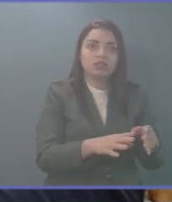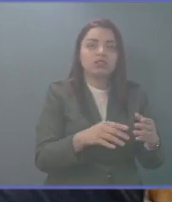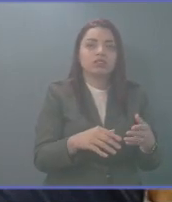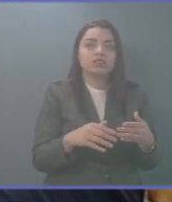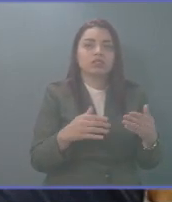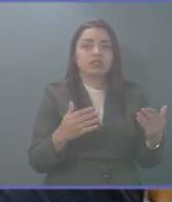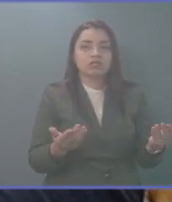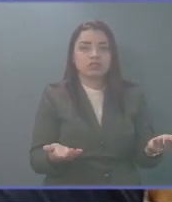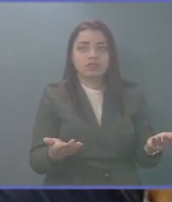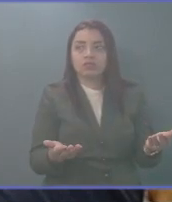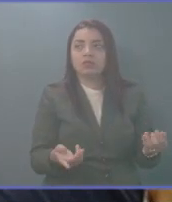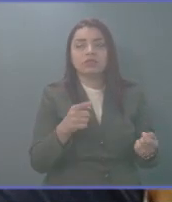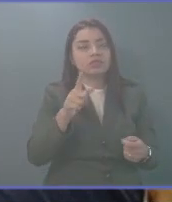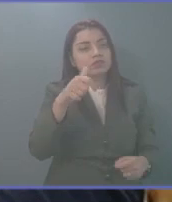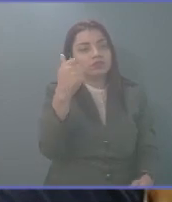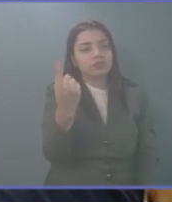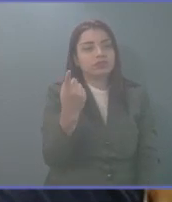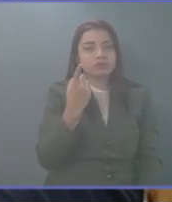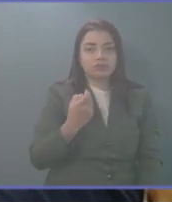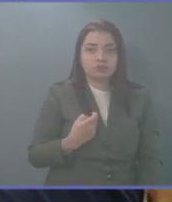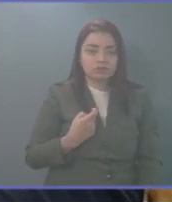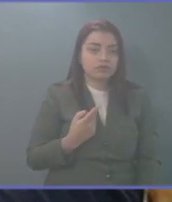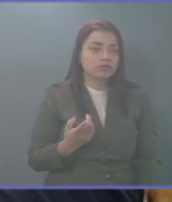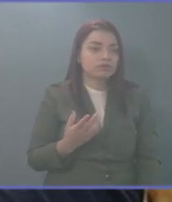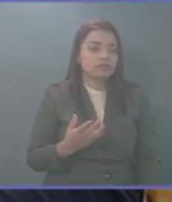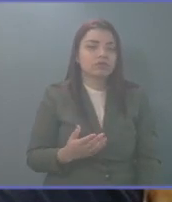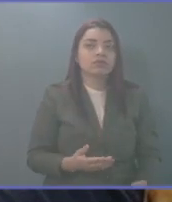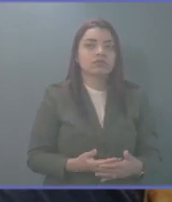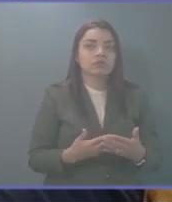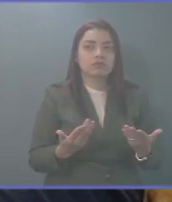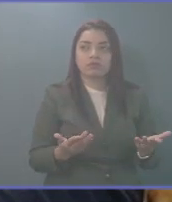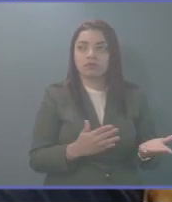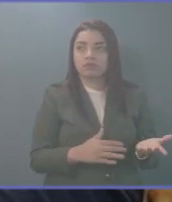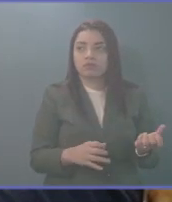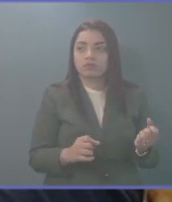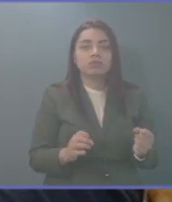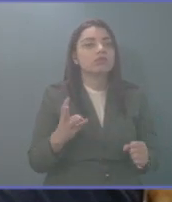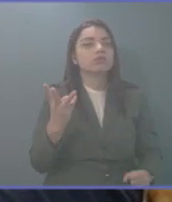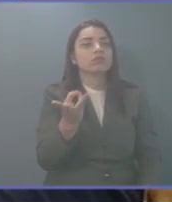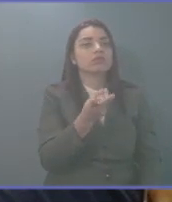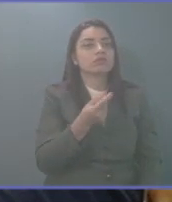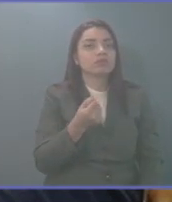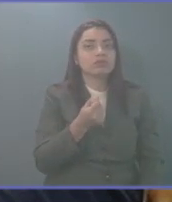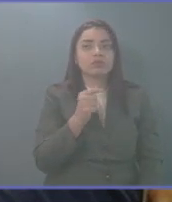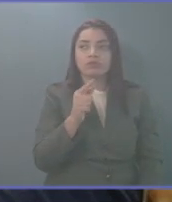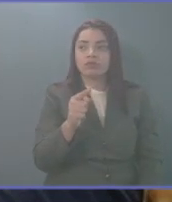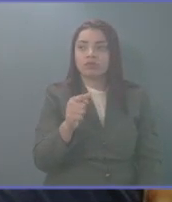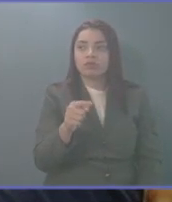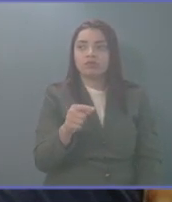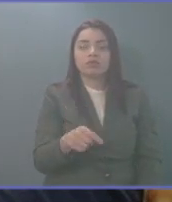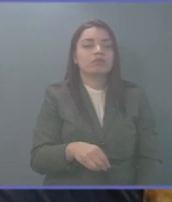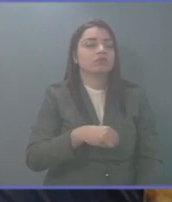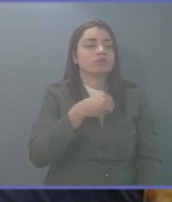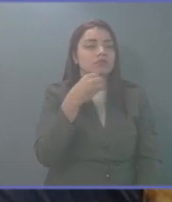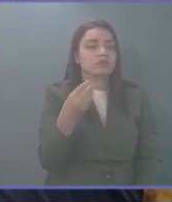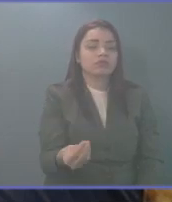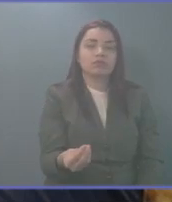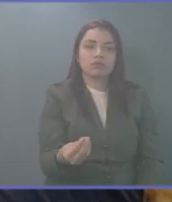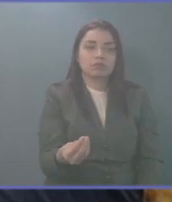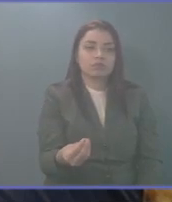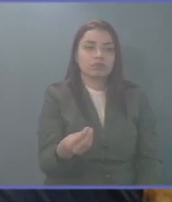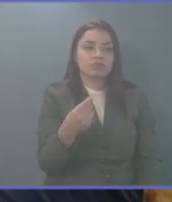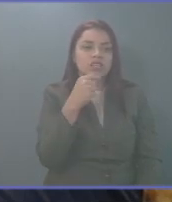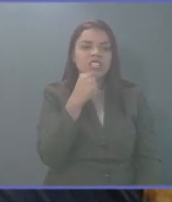De ahí lo que me preguntaba es, ¿cuándo nos dimos tiempo? ¿Qué negligencia? ¿Quién